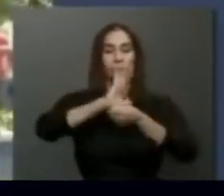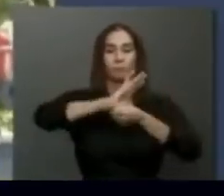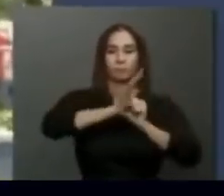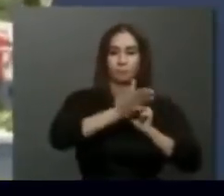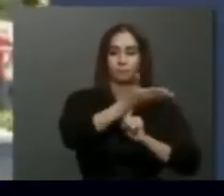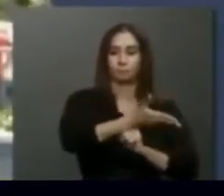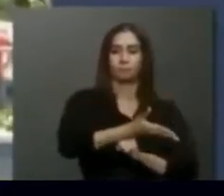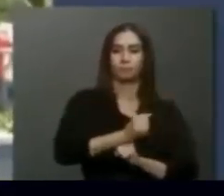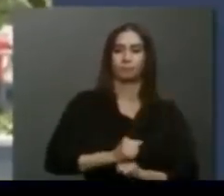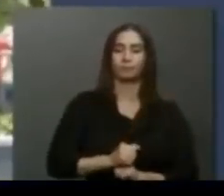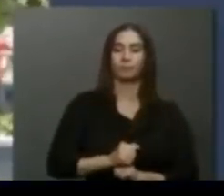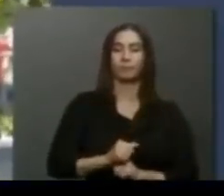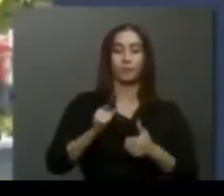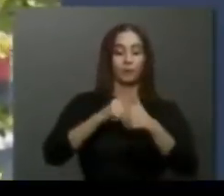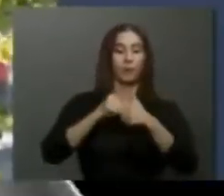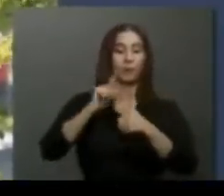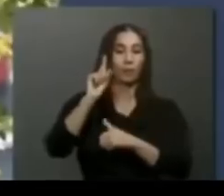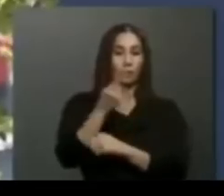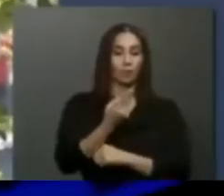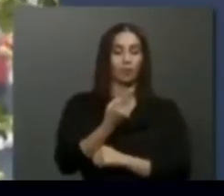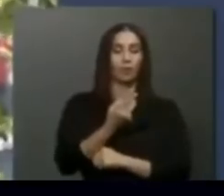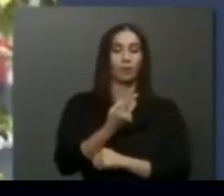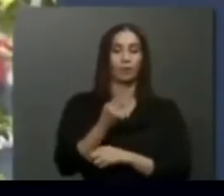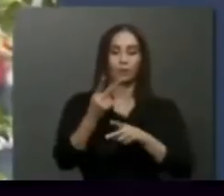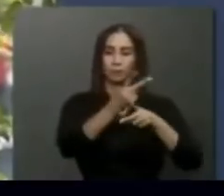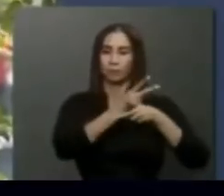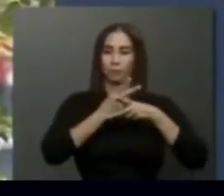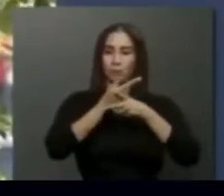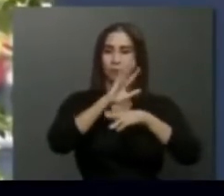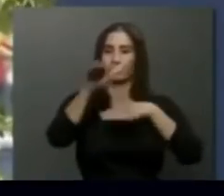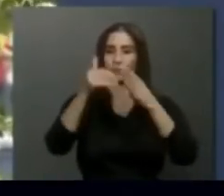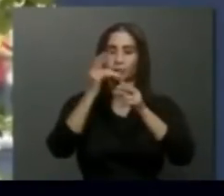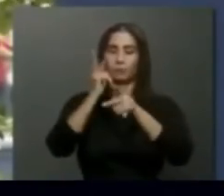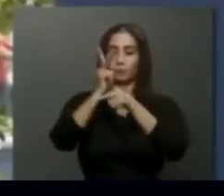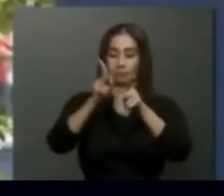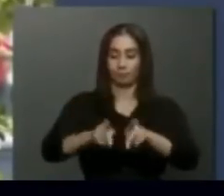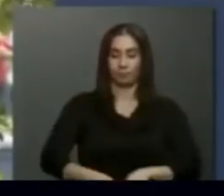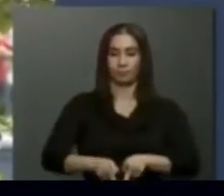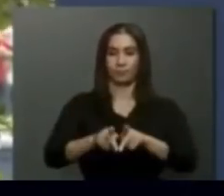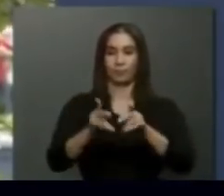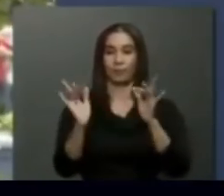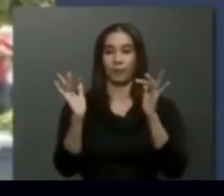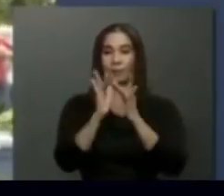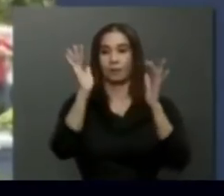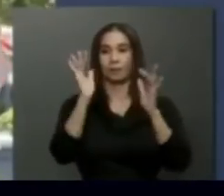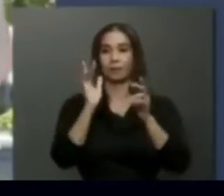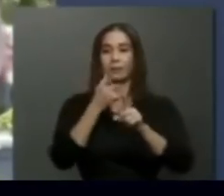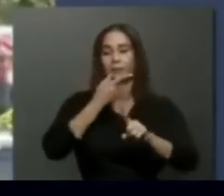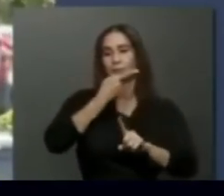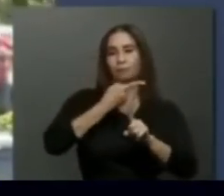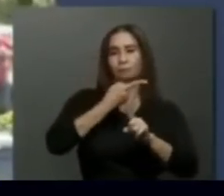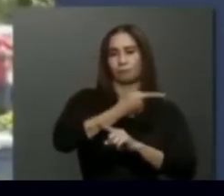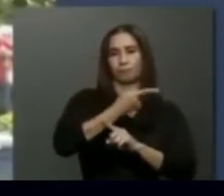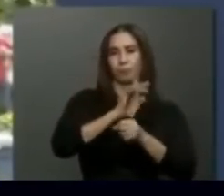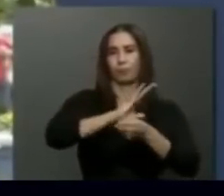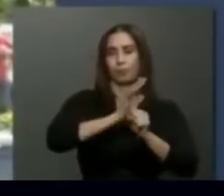pandemia. Primero, protegimos a la gente del impacto negativo del COVID,